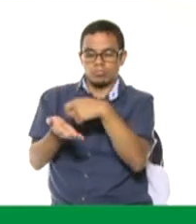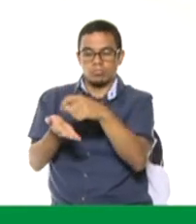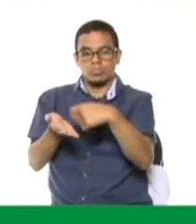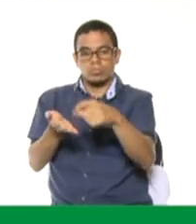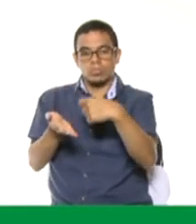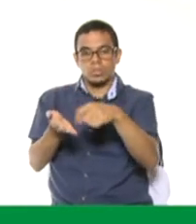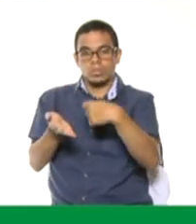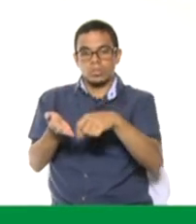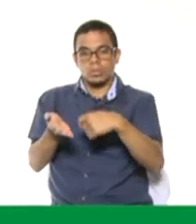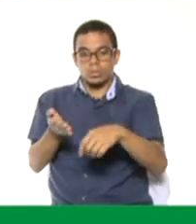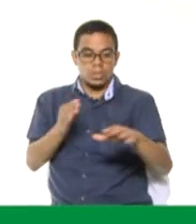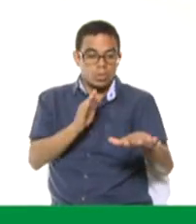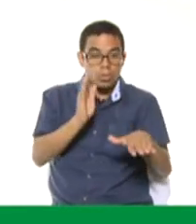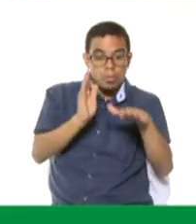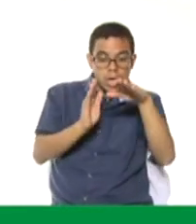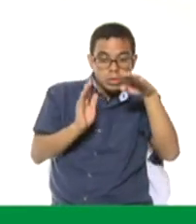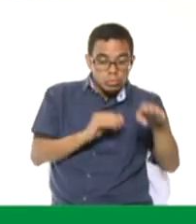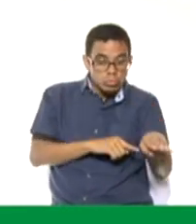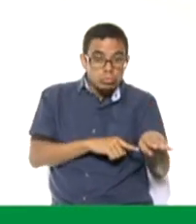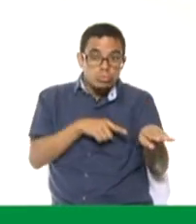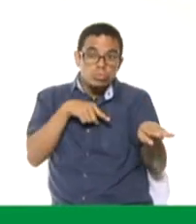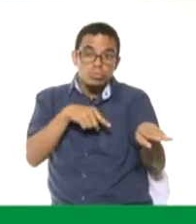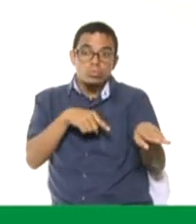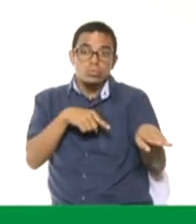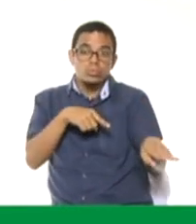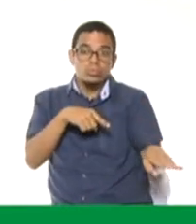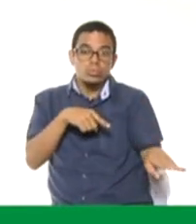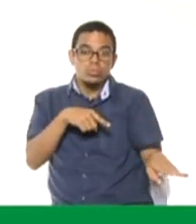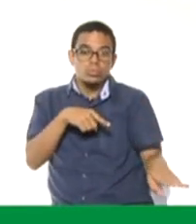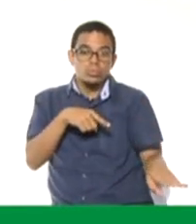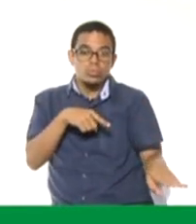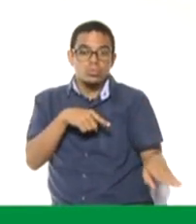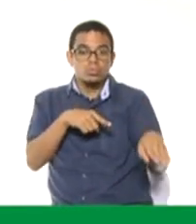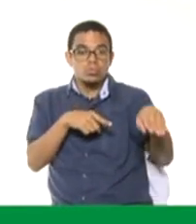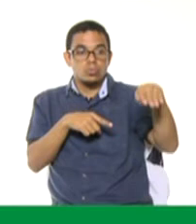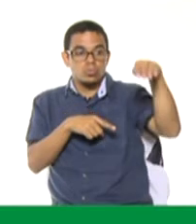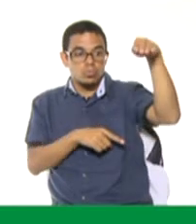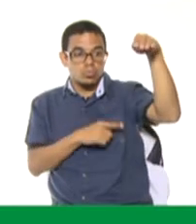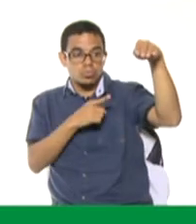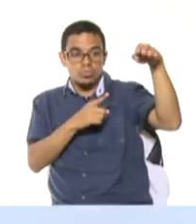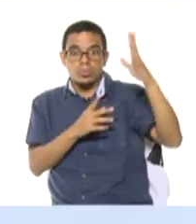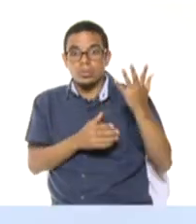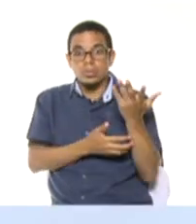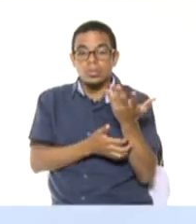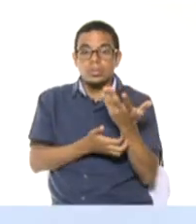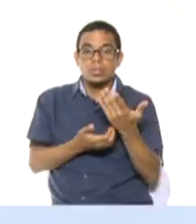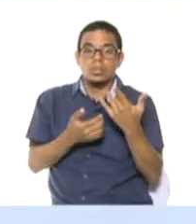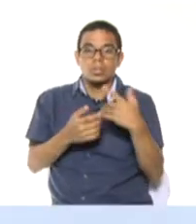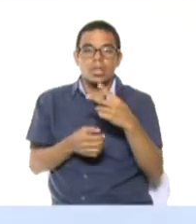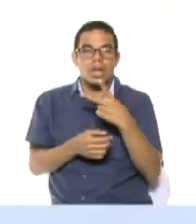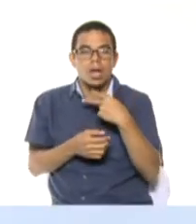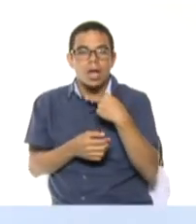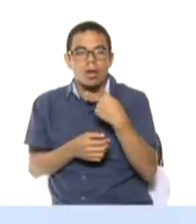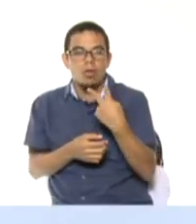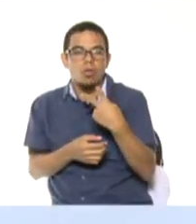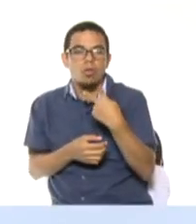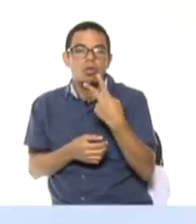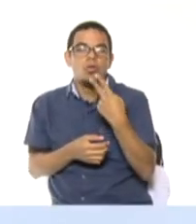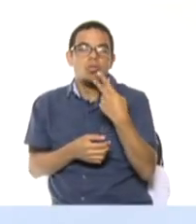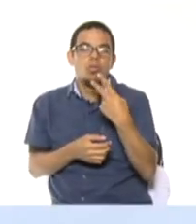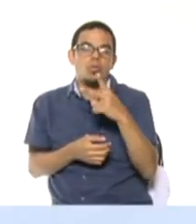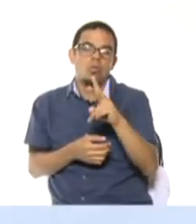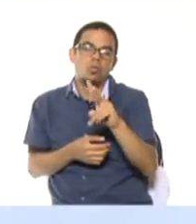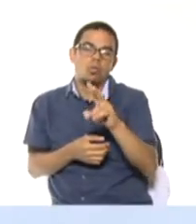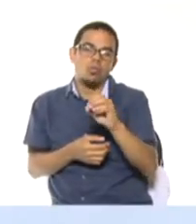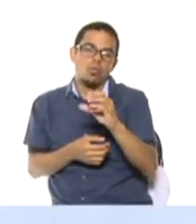escritura, desde los más pequeñitos, con esas palabras sencillitas, con esa escritura de las vocales, de las consonantes,